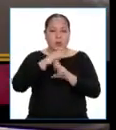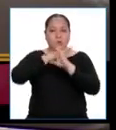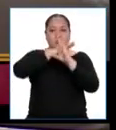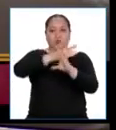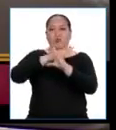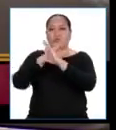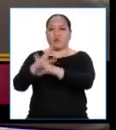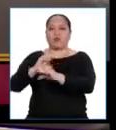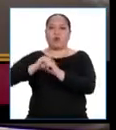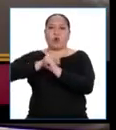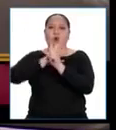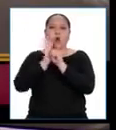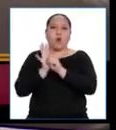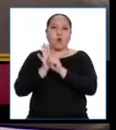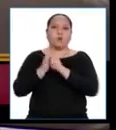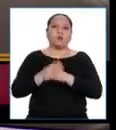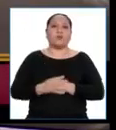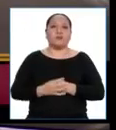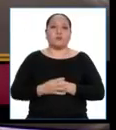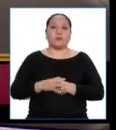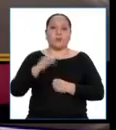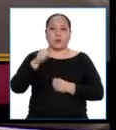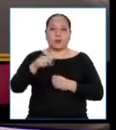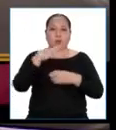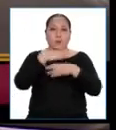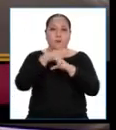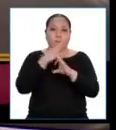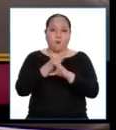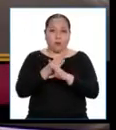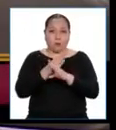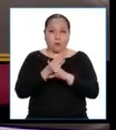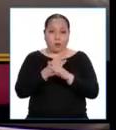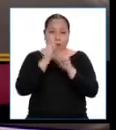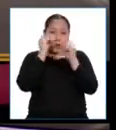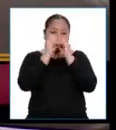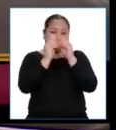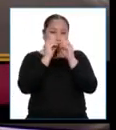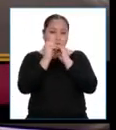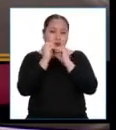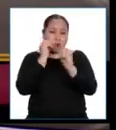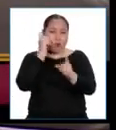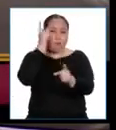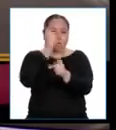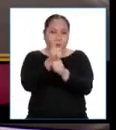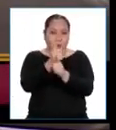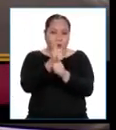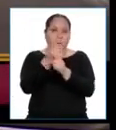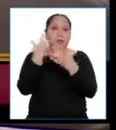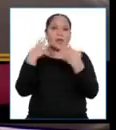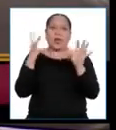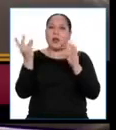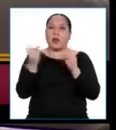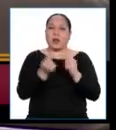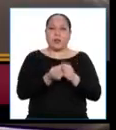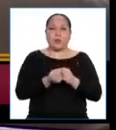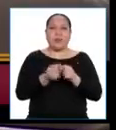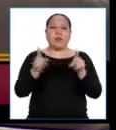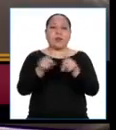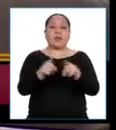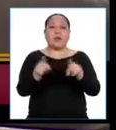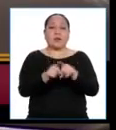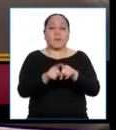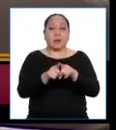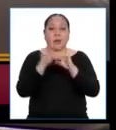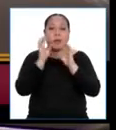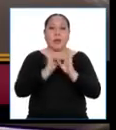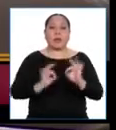el COVID-19. Una estrategia eficiente y oportuna Asimismo, la